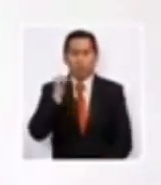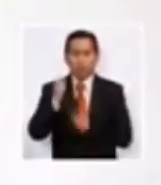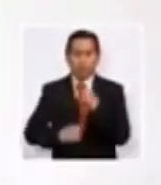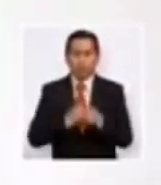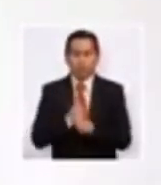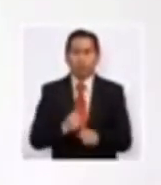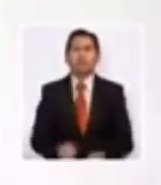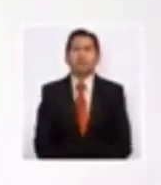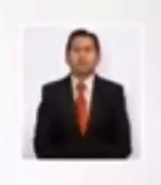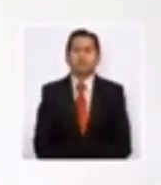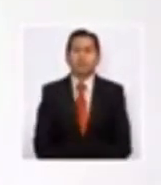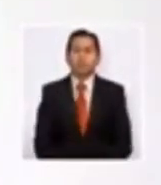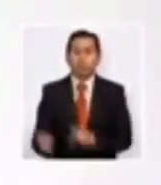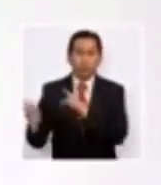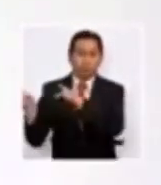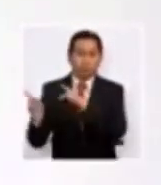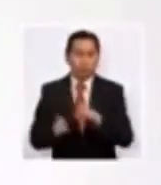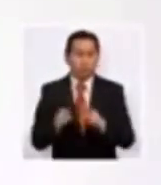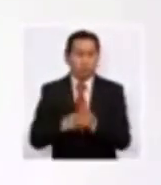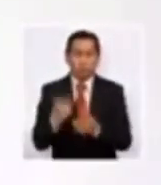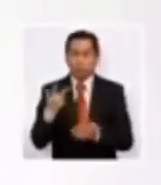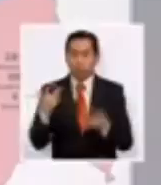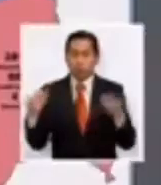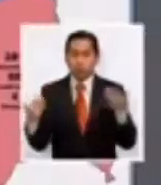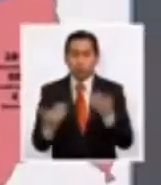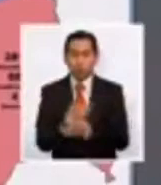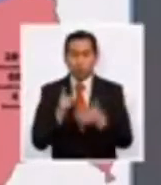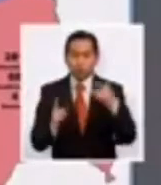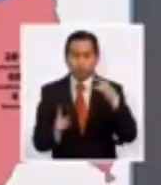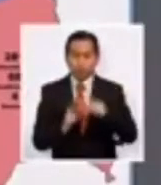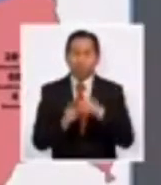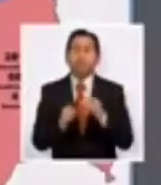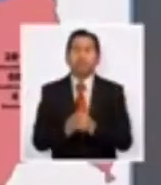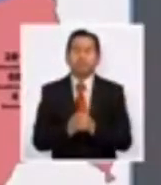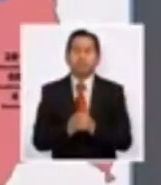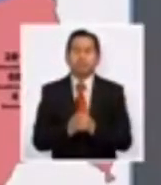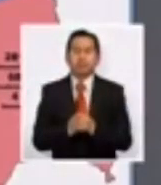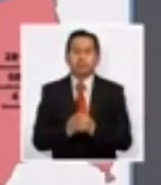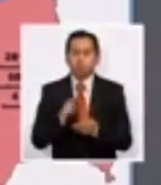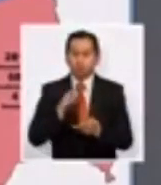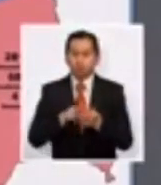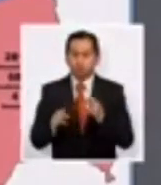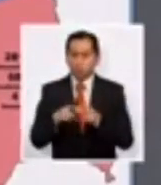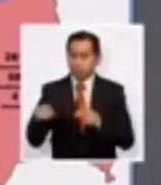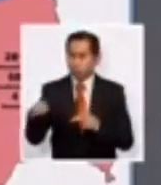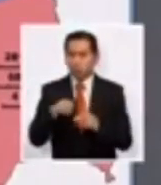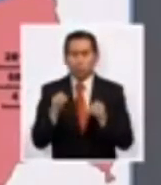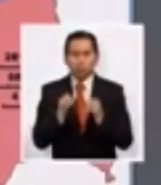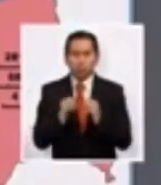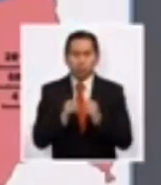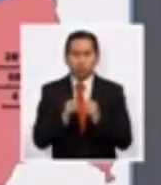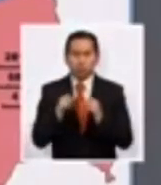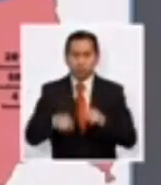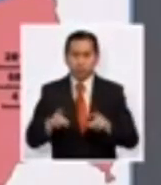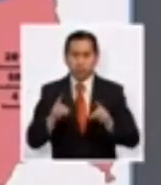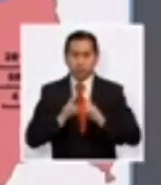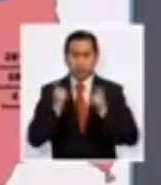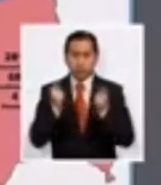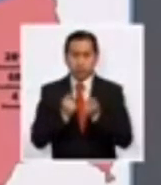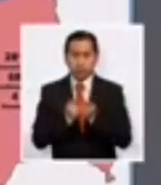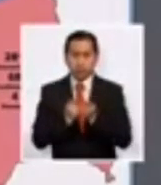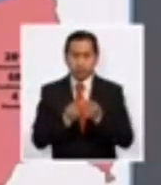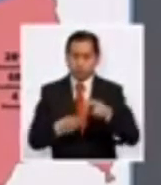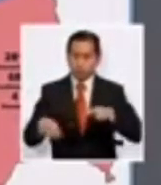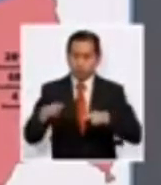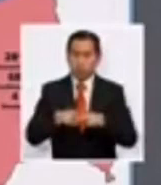en pando tres nuevos casos lo que en el número de casos positivos en este departamento asciende